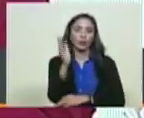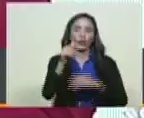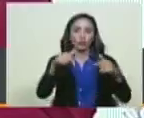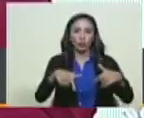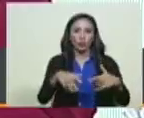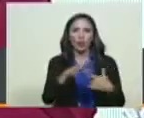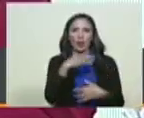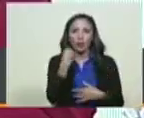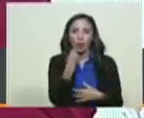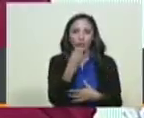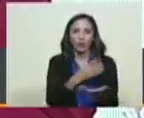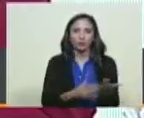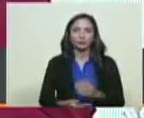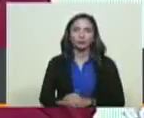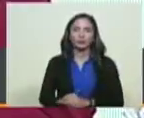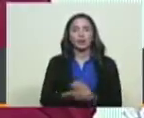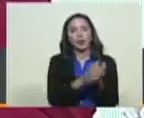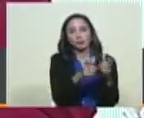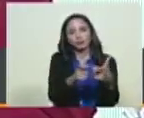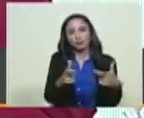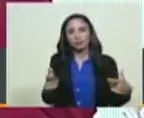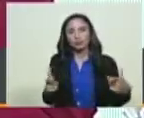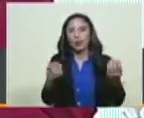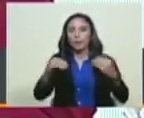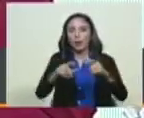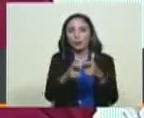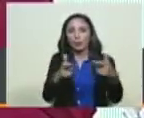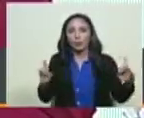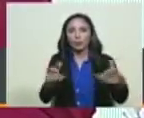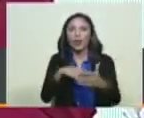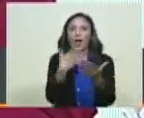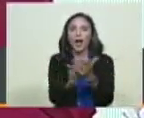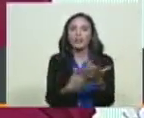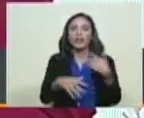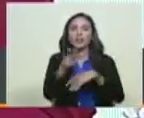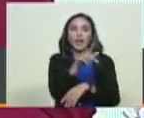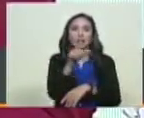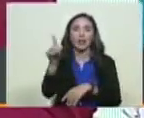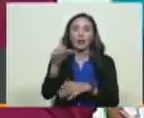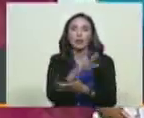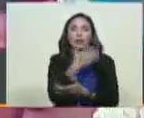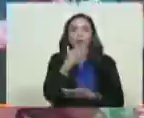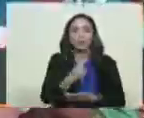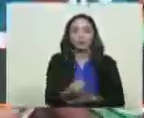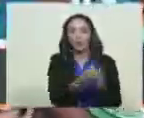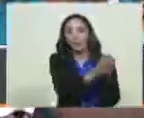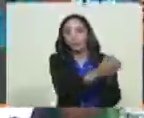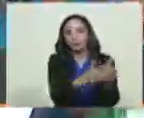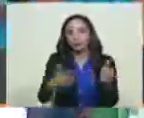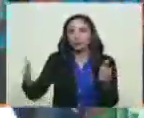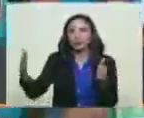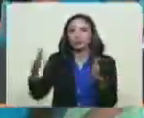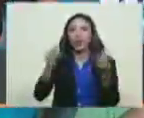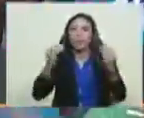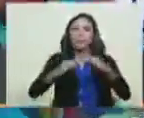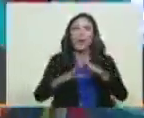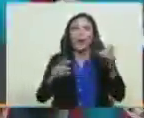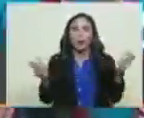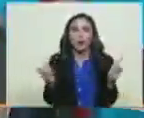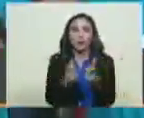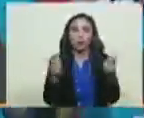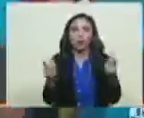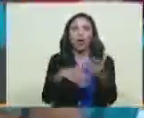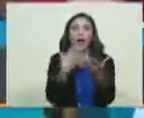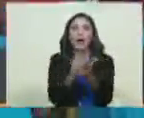juventud extienda sus deliberaciones hasta el 31 de diciembre de este año hasta